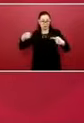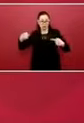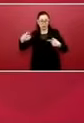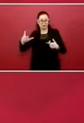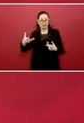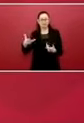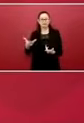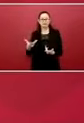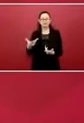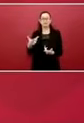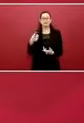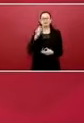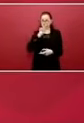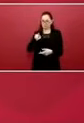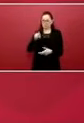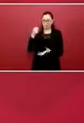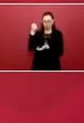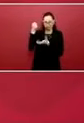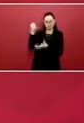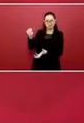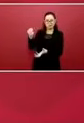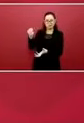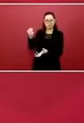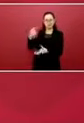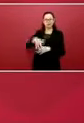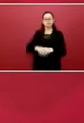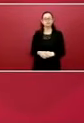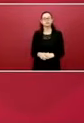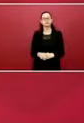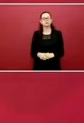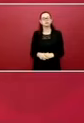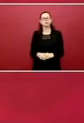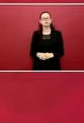que también recibían dinero